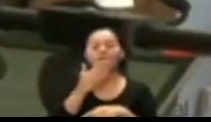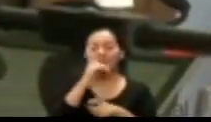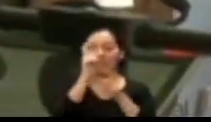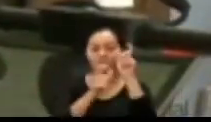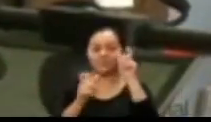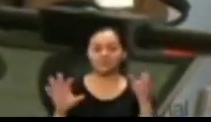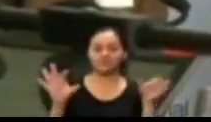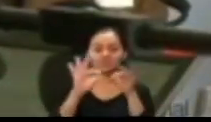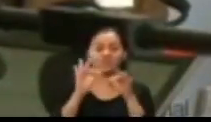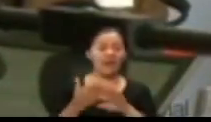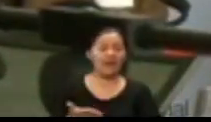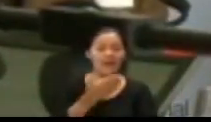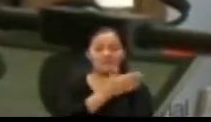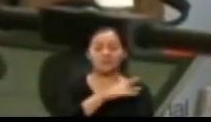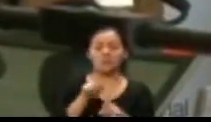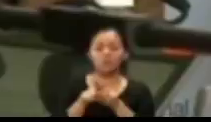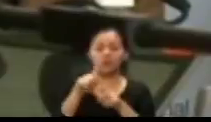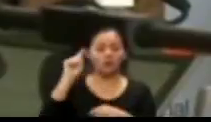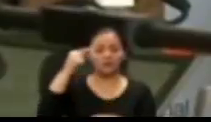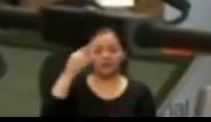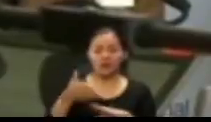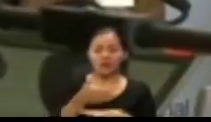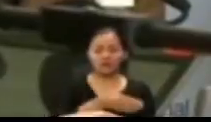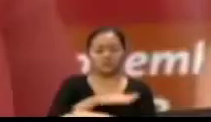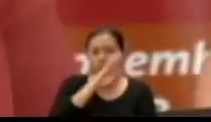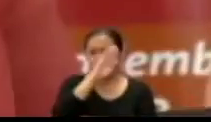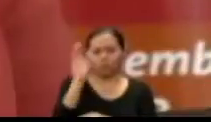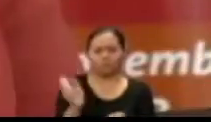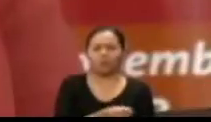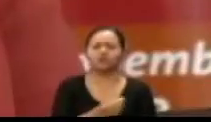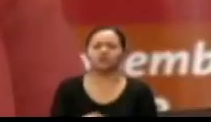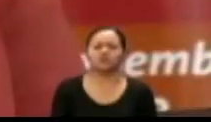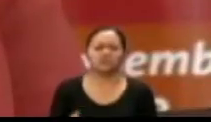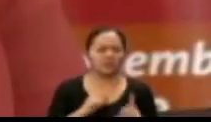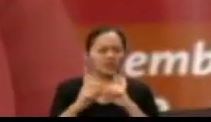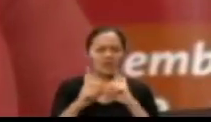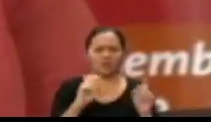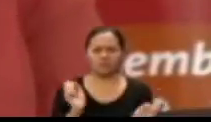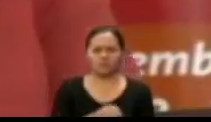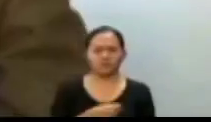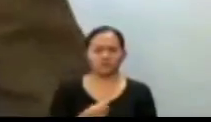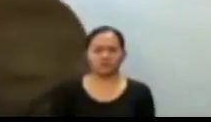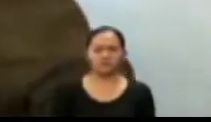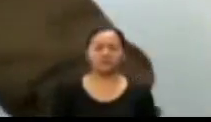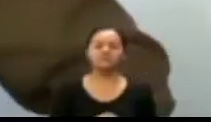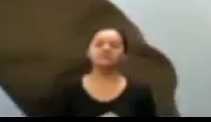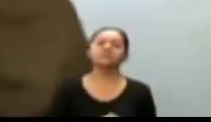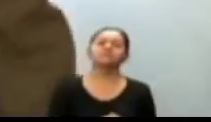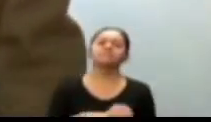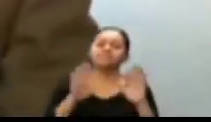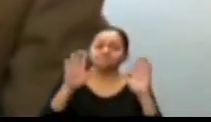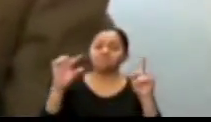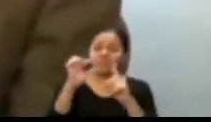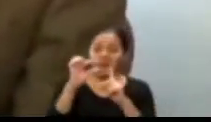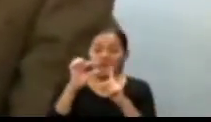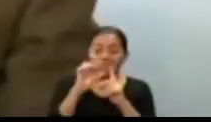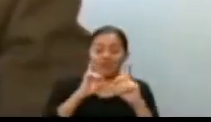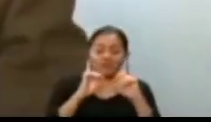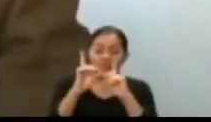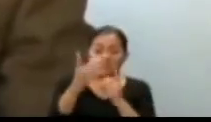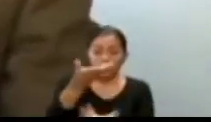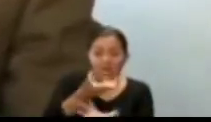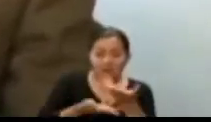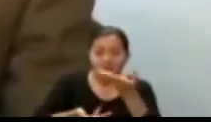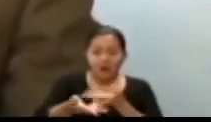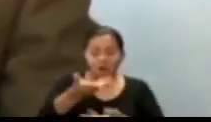ciudadanos, que antes, en gobiernos anteriores, era imposible de hablar de un diálogo. Efectivamente, la vía del diálogo, o sea, como una vía, o